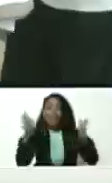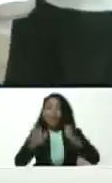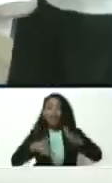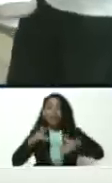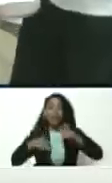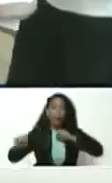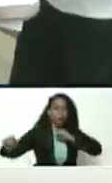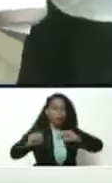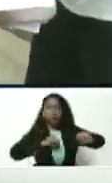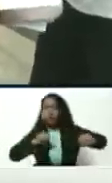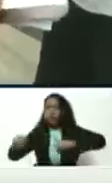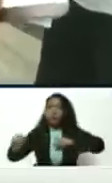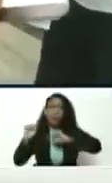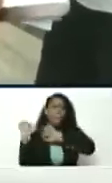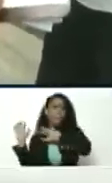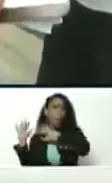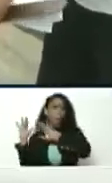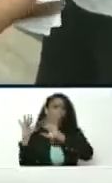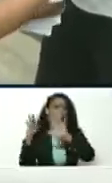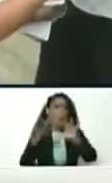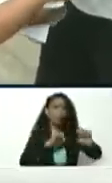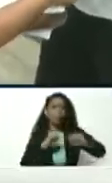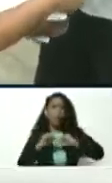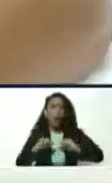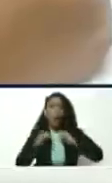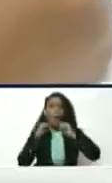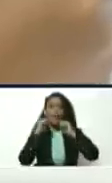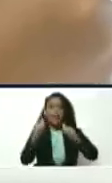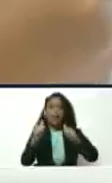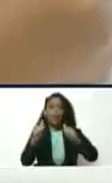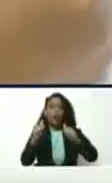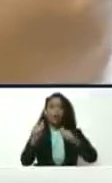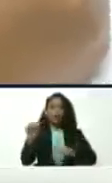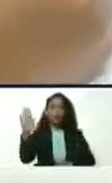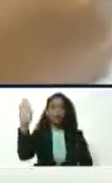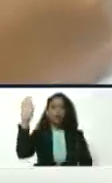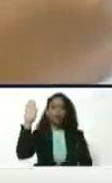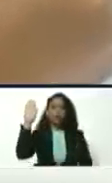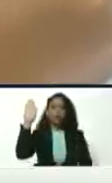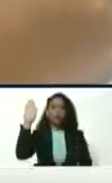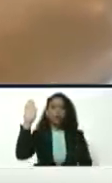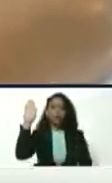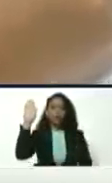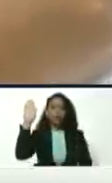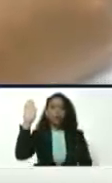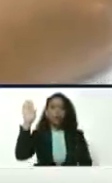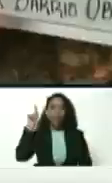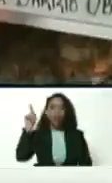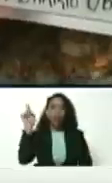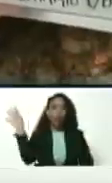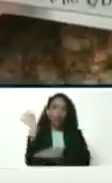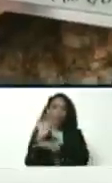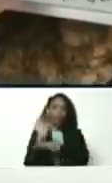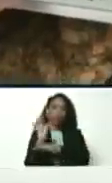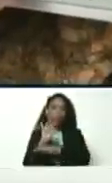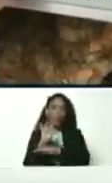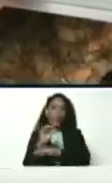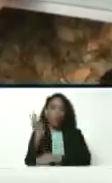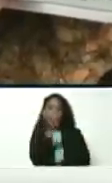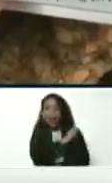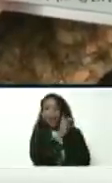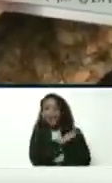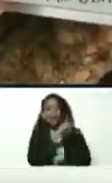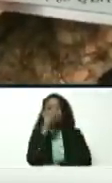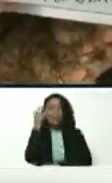movilización de masas arrancamos la juramentación en sus funciones de los jefes